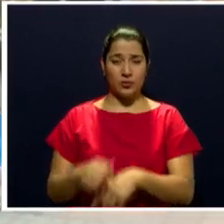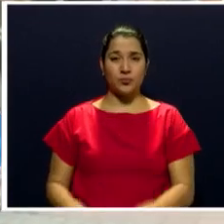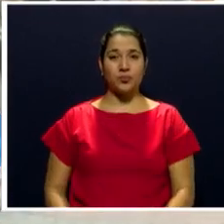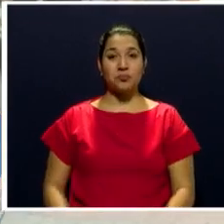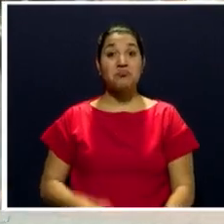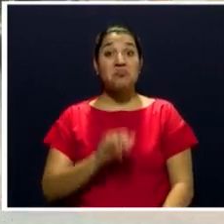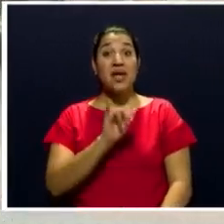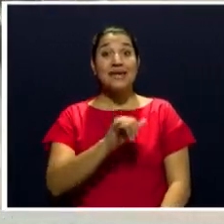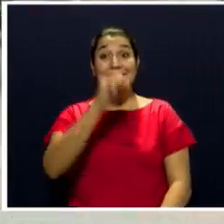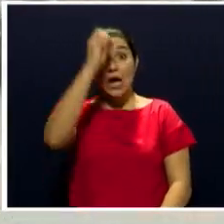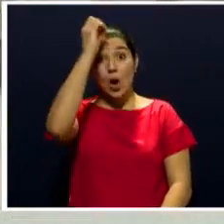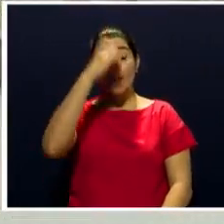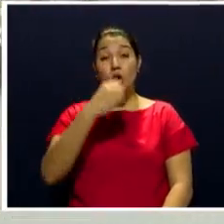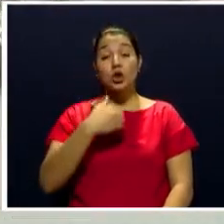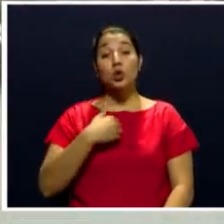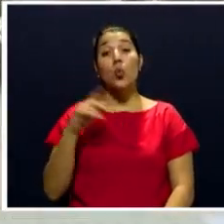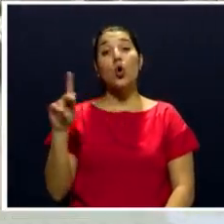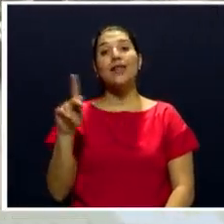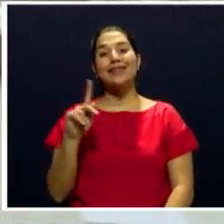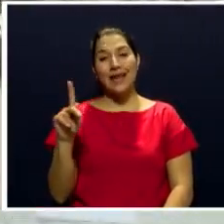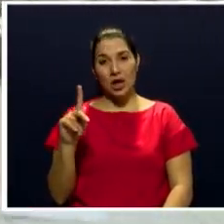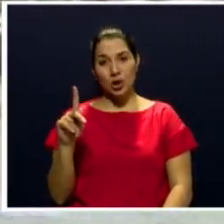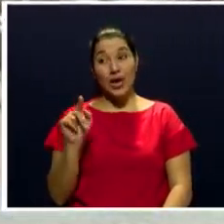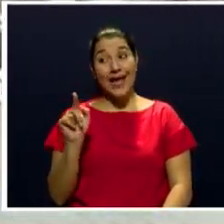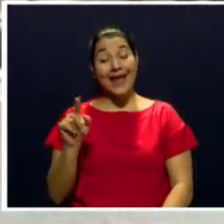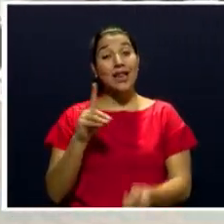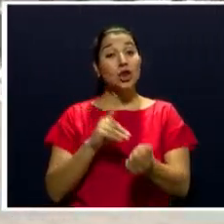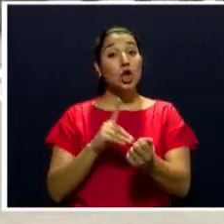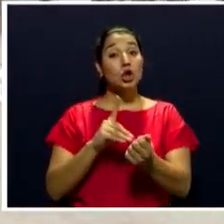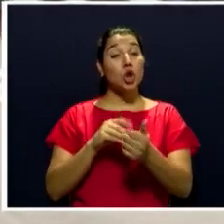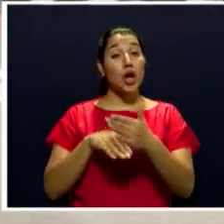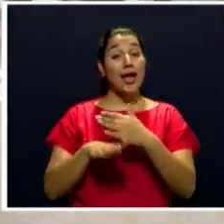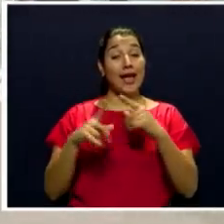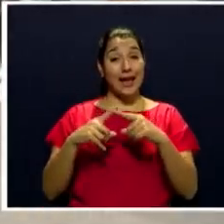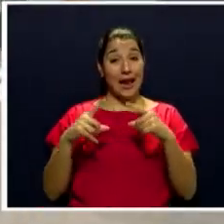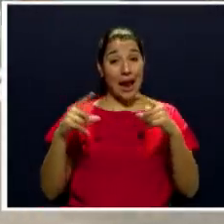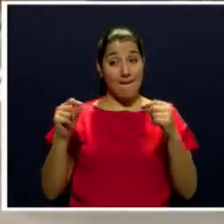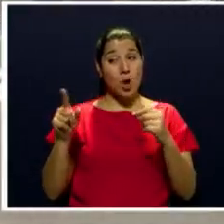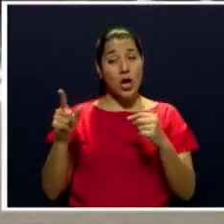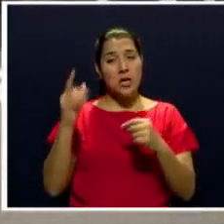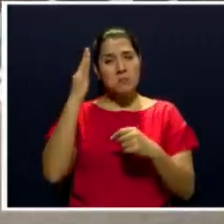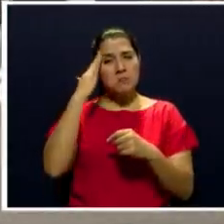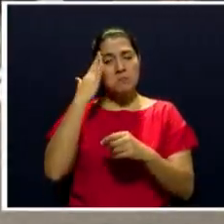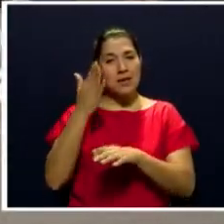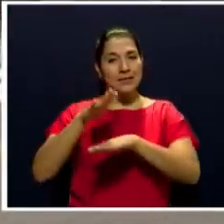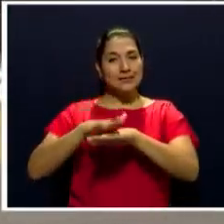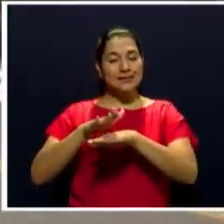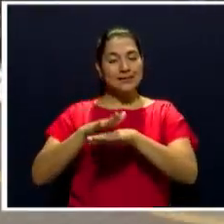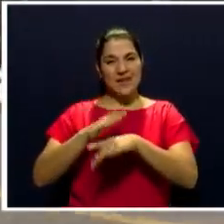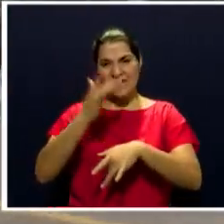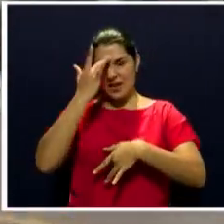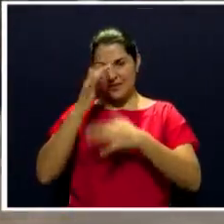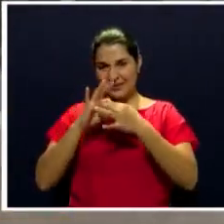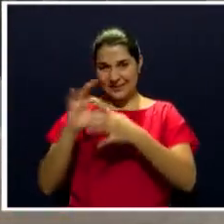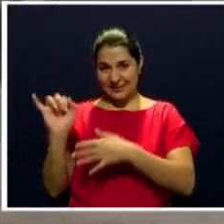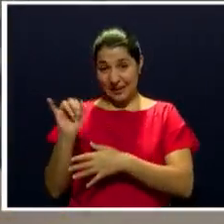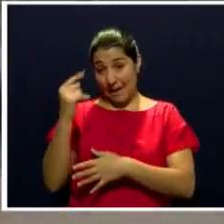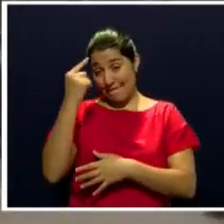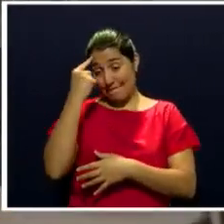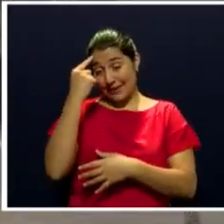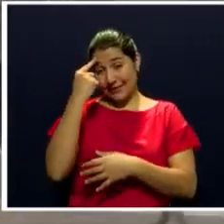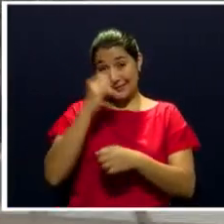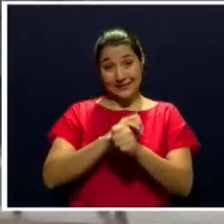la opinión de Kentaro Iwata, médico japonés experto en enfermedades infecciosas, que piensa que la pandemia de coronavirus